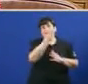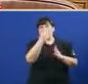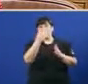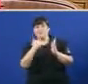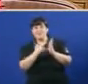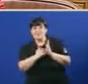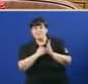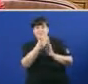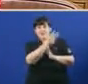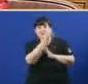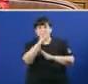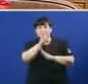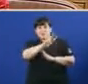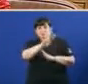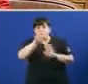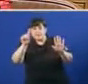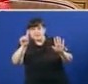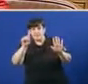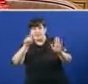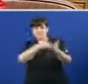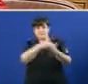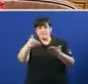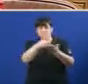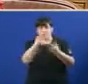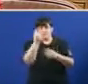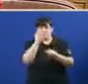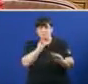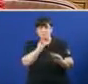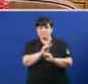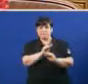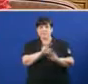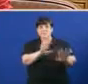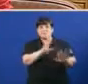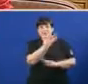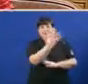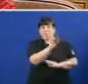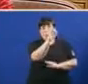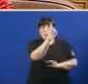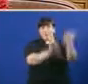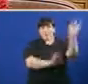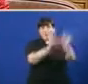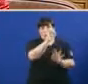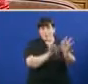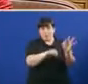millóns de euros. Pero fíxese, máis do 50%, exactamente o